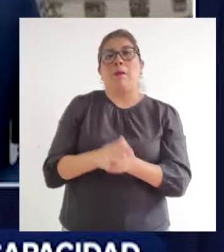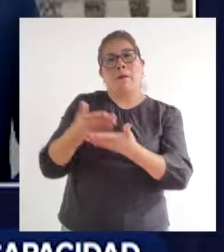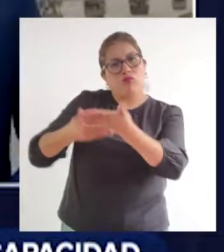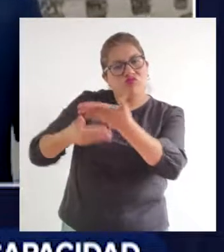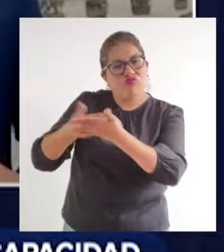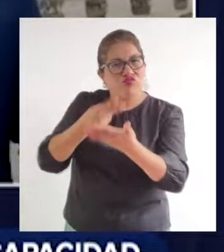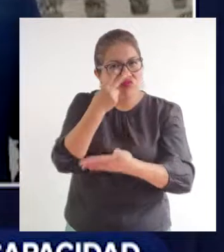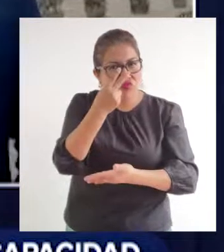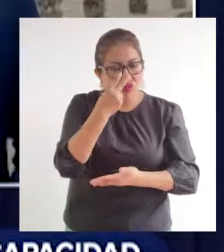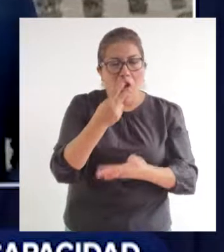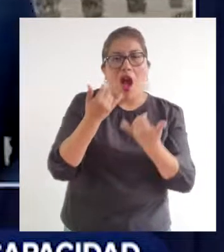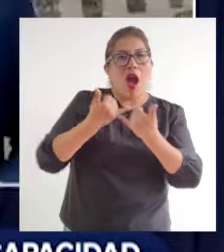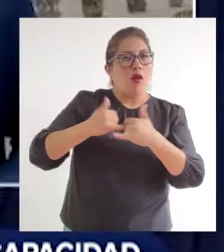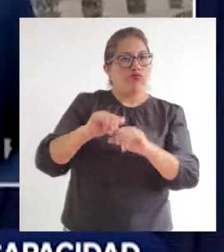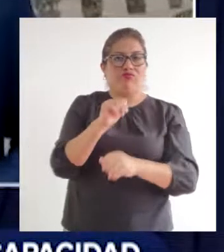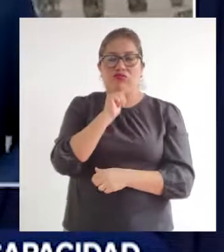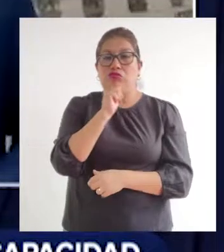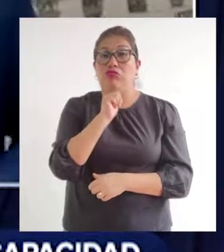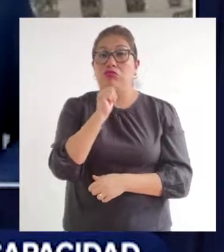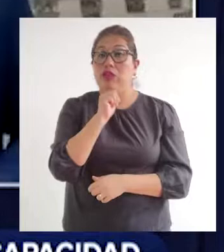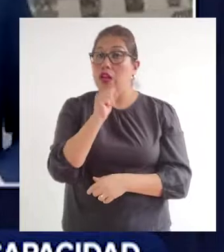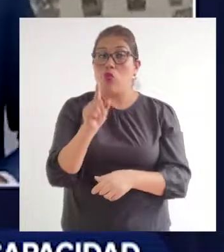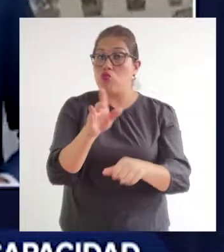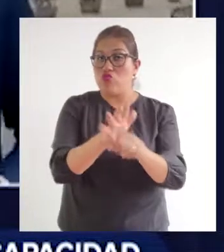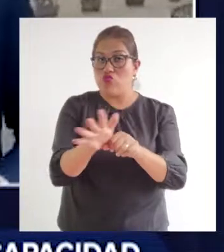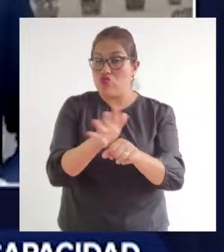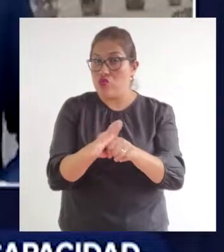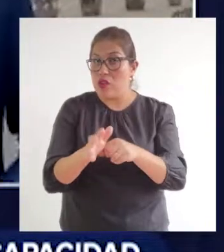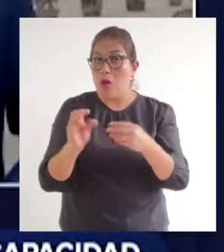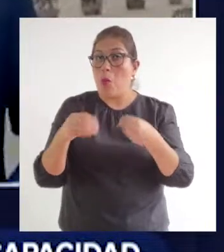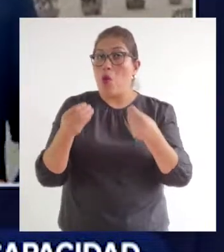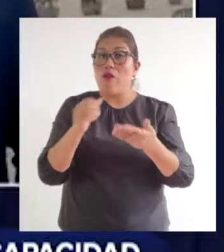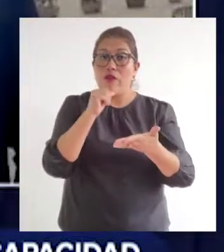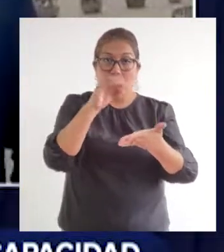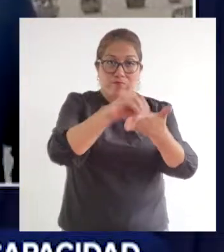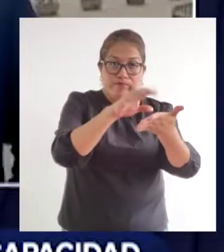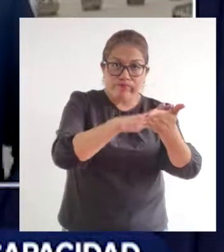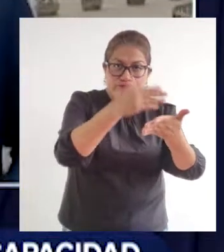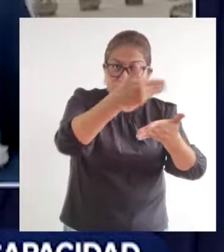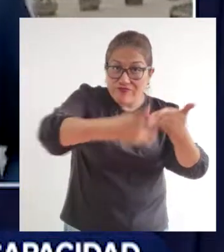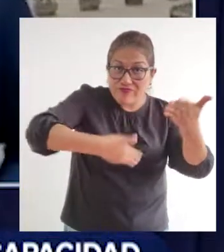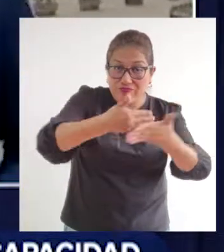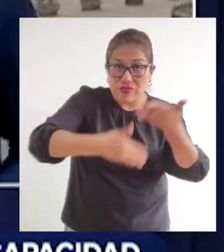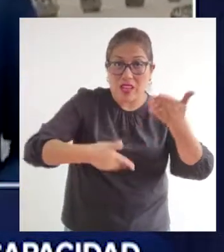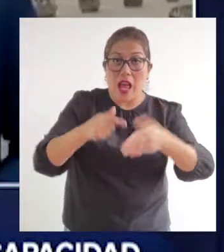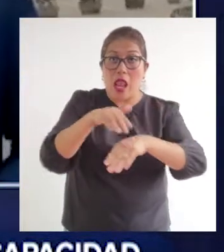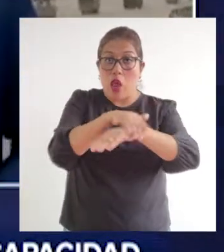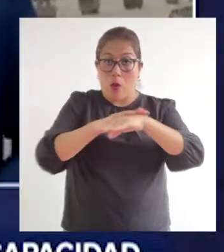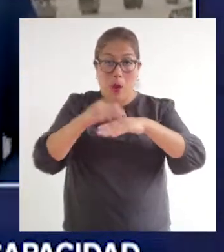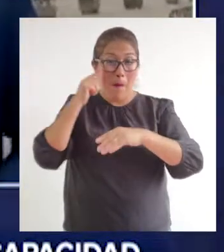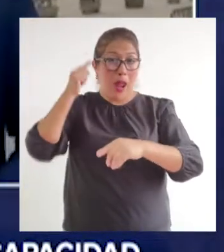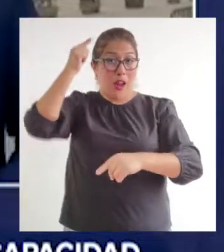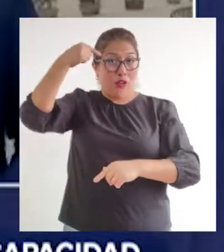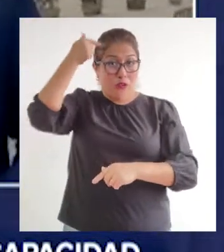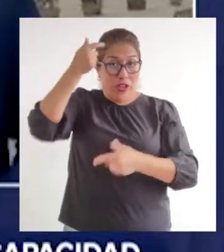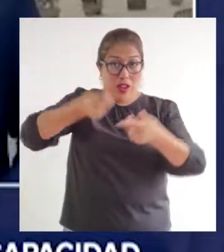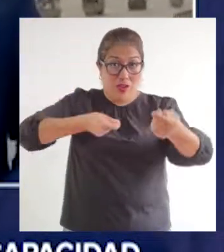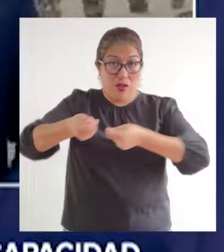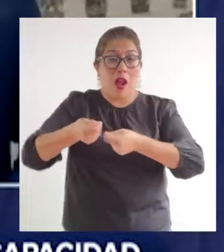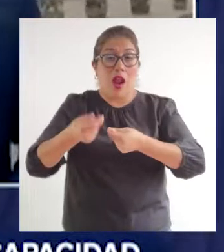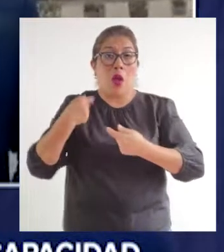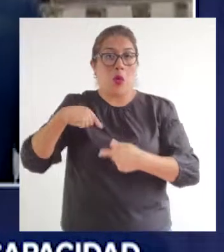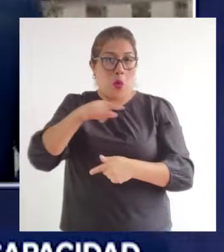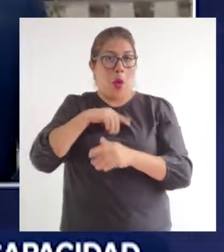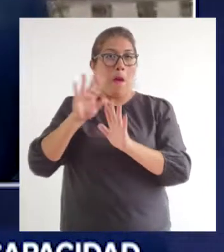verificado que aún es insuficiente las propuestas que se plasman o se presentan en los planes de gobierno. Cosa que